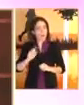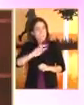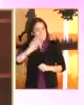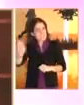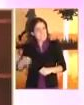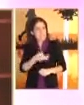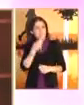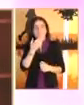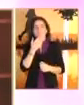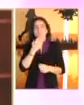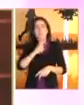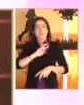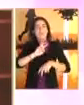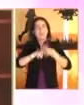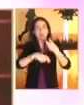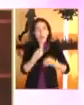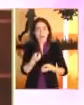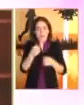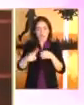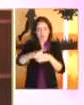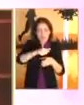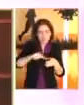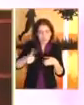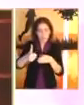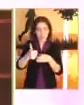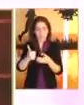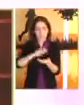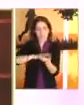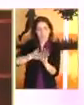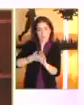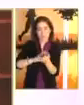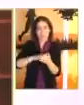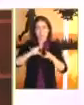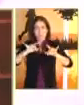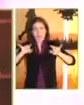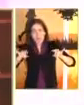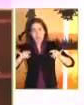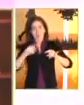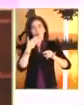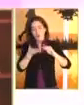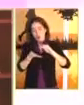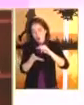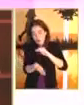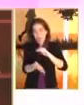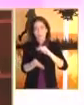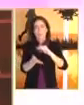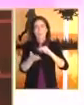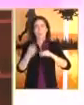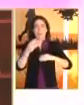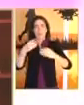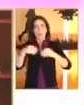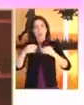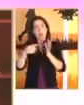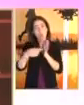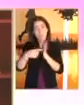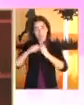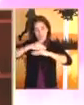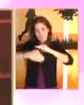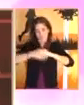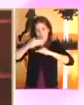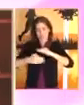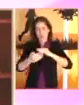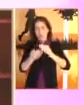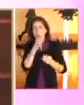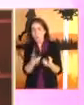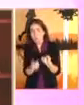conservas, marinados, al horno, al microondas, en fritura, hervido, en papillote. Quiero decir que admite tantas